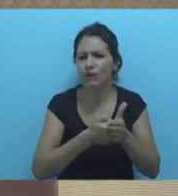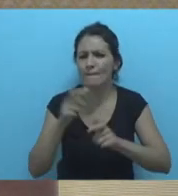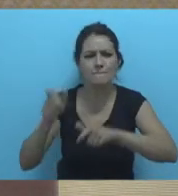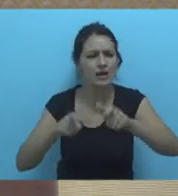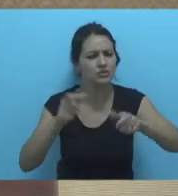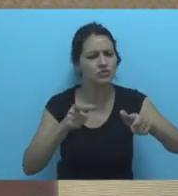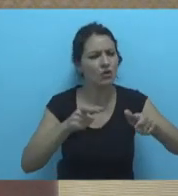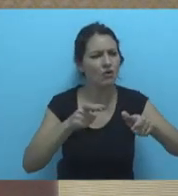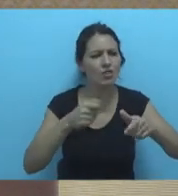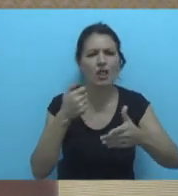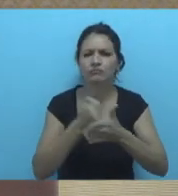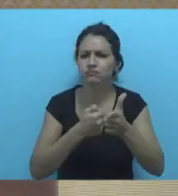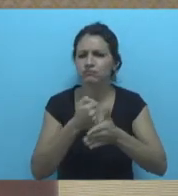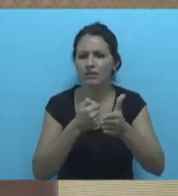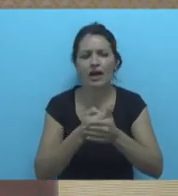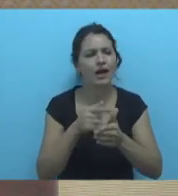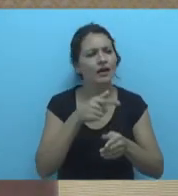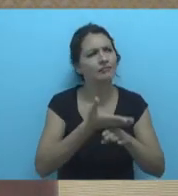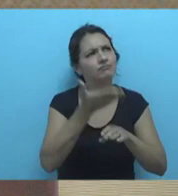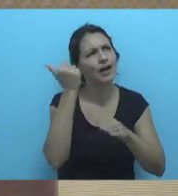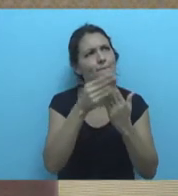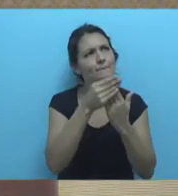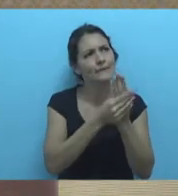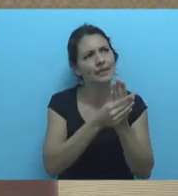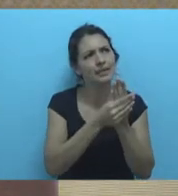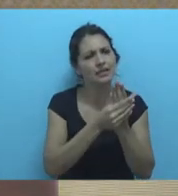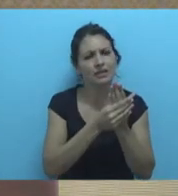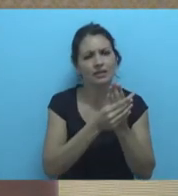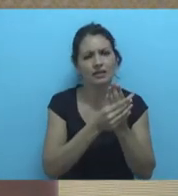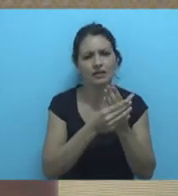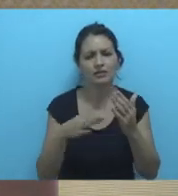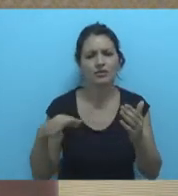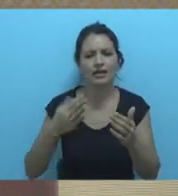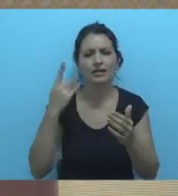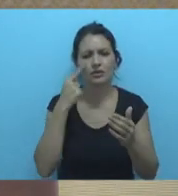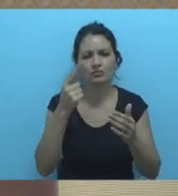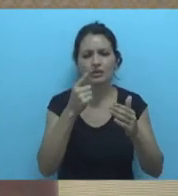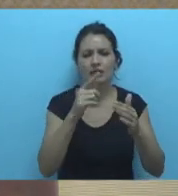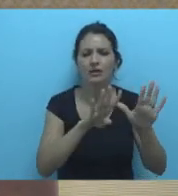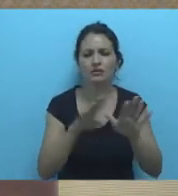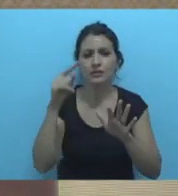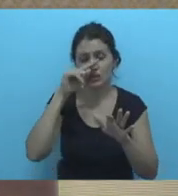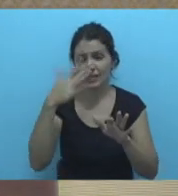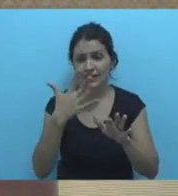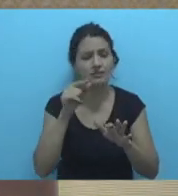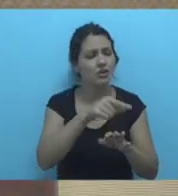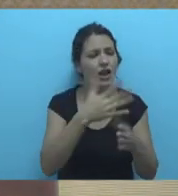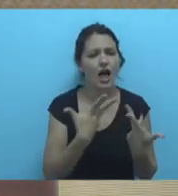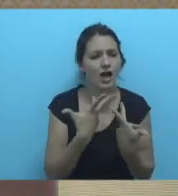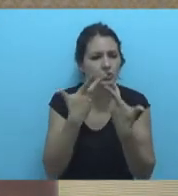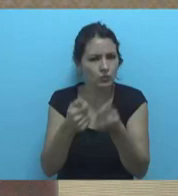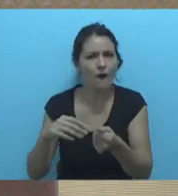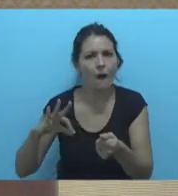gente cuando fue ministro de Silvestre Beni, allá por 1975. Hubo gente que salvó la vida gracias al doctor